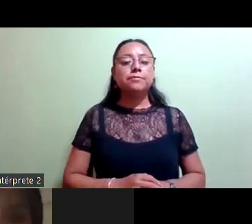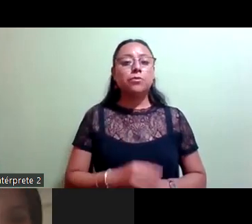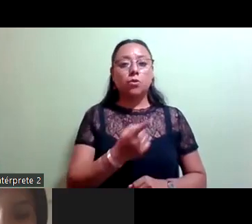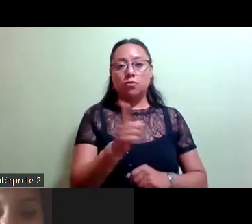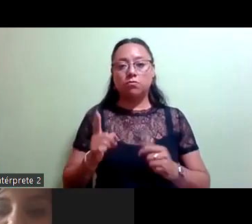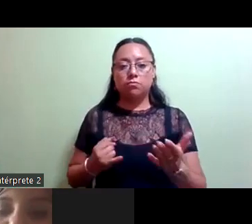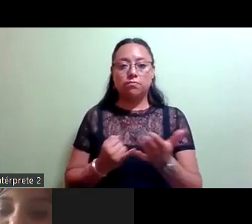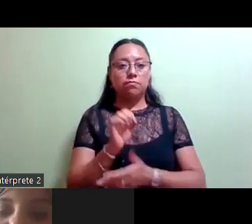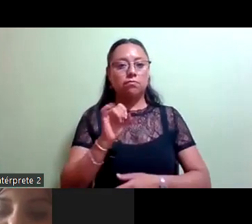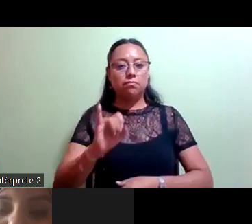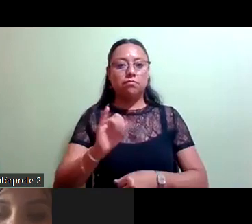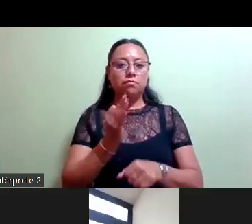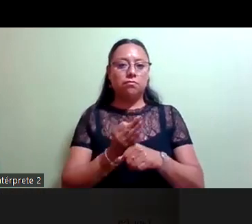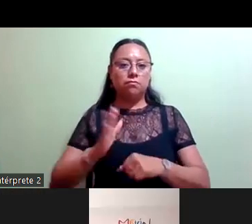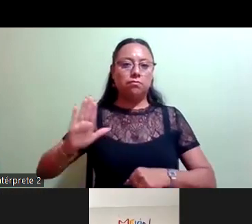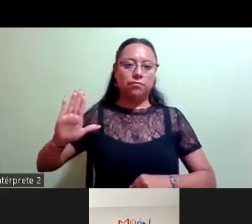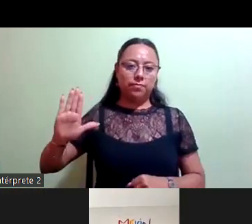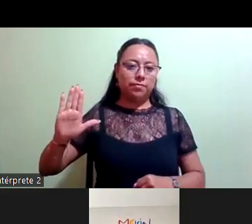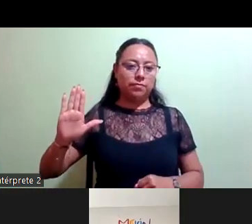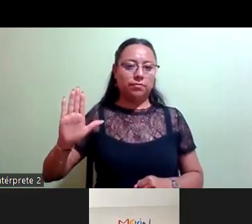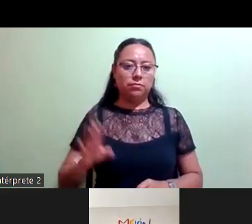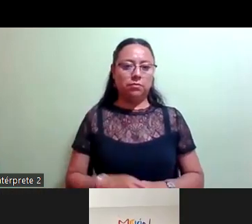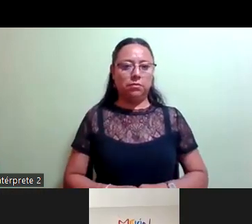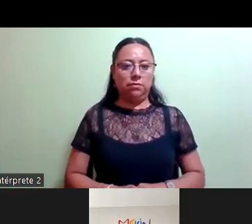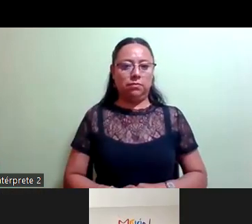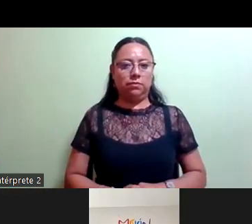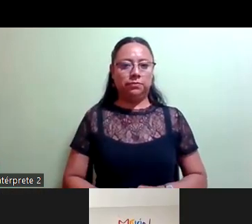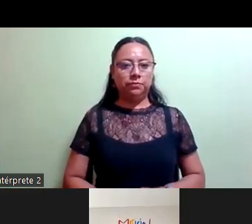procedan a manifestarlo levantando la mano.